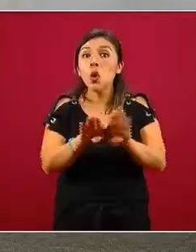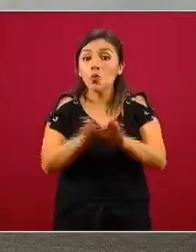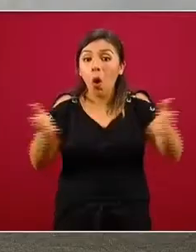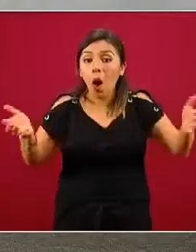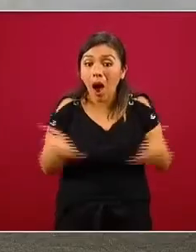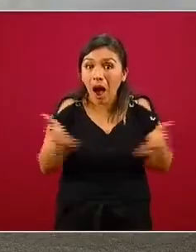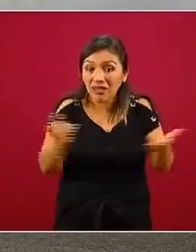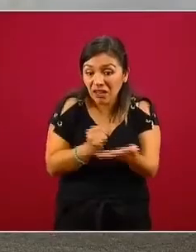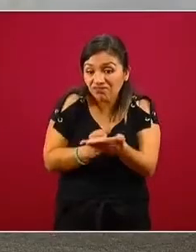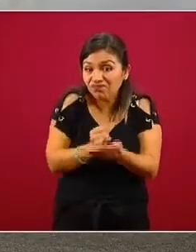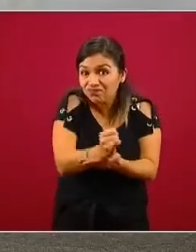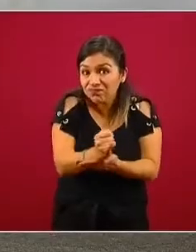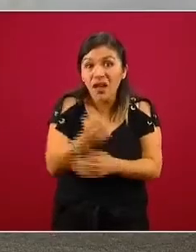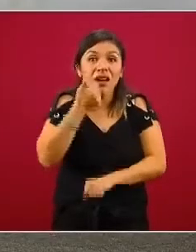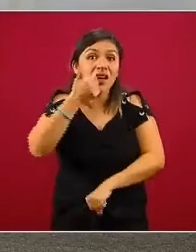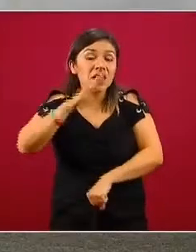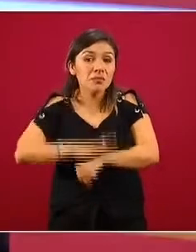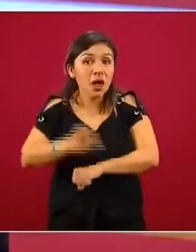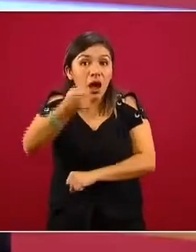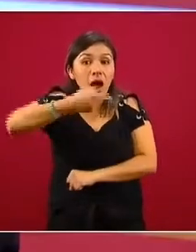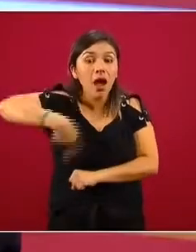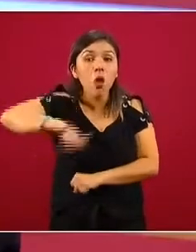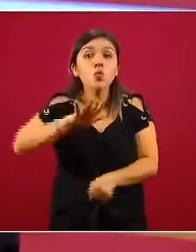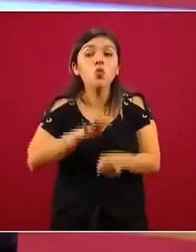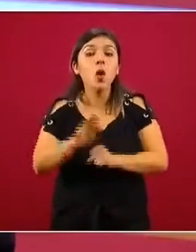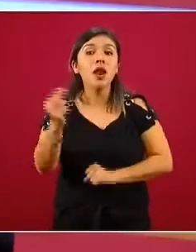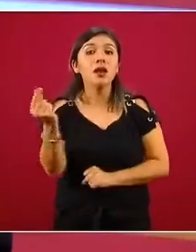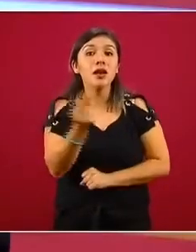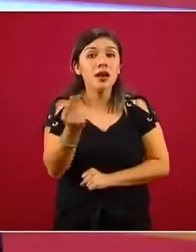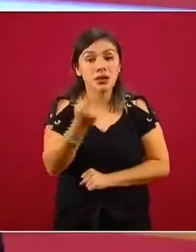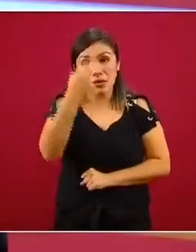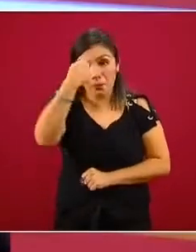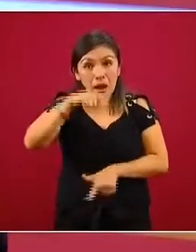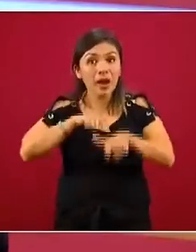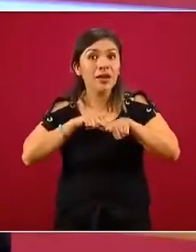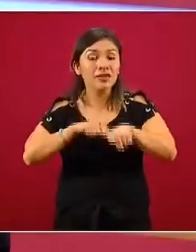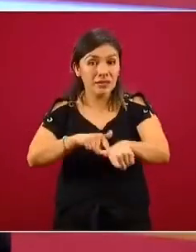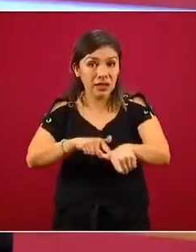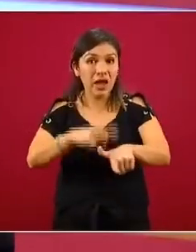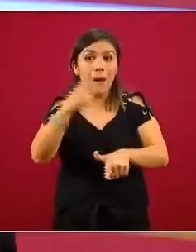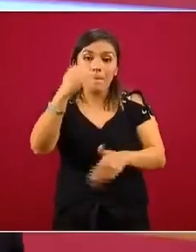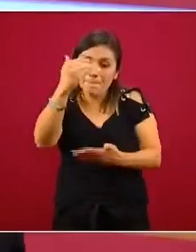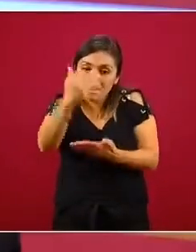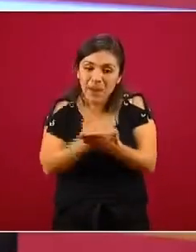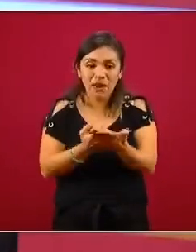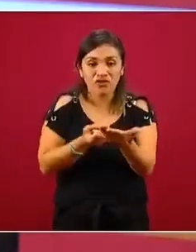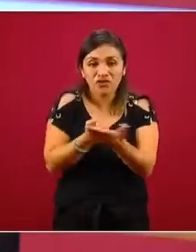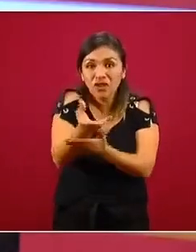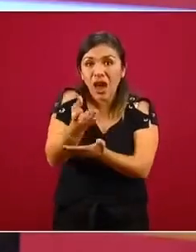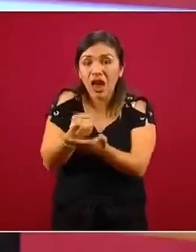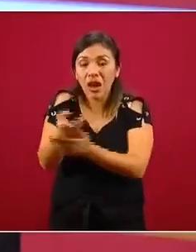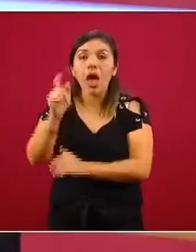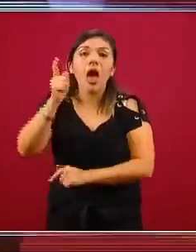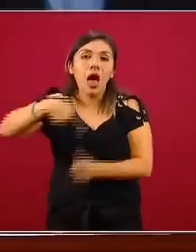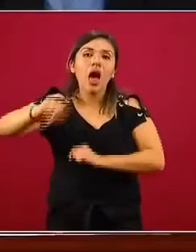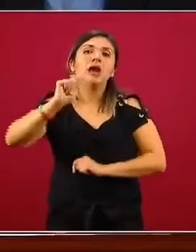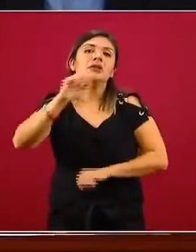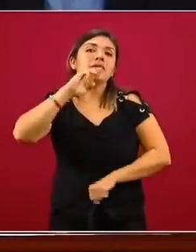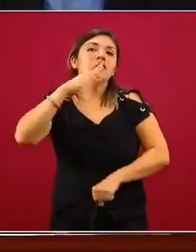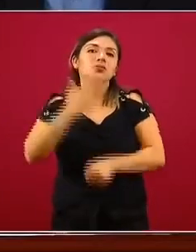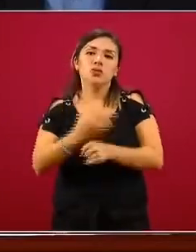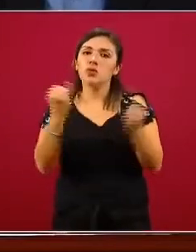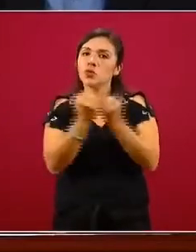de ciertas disposiciones administrativas necesarias para mantener esta reducción de movilidad son responsabilidad